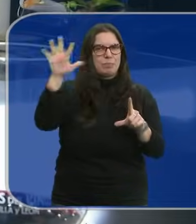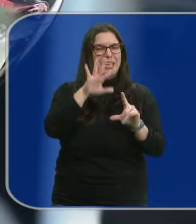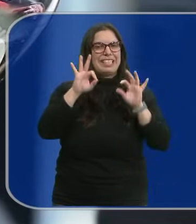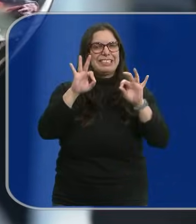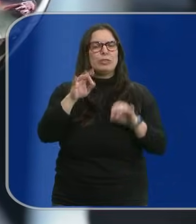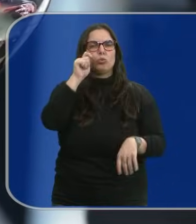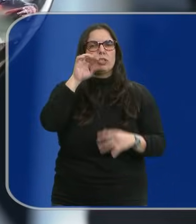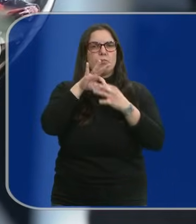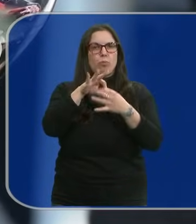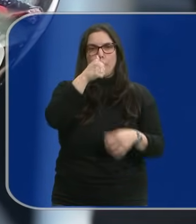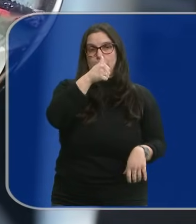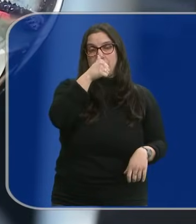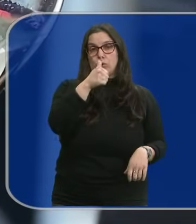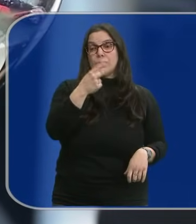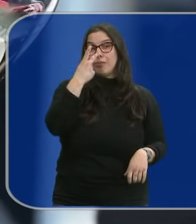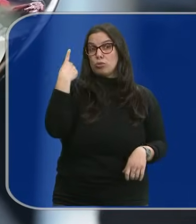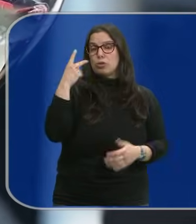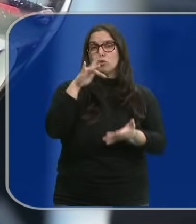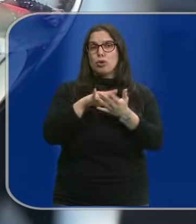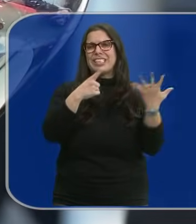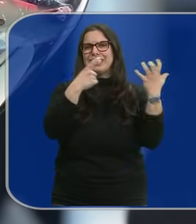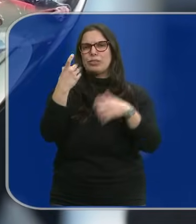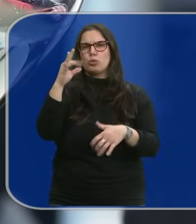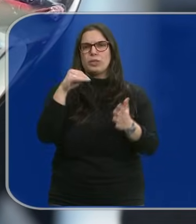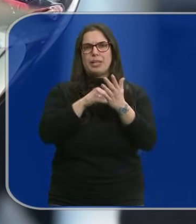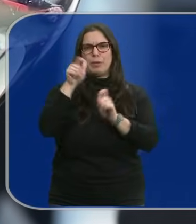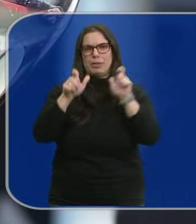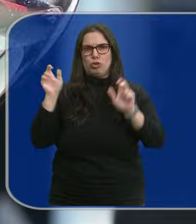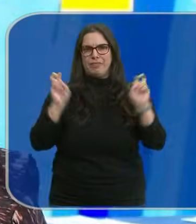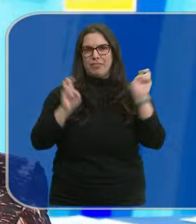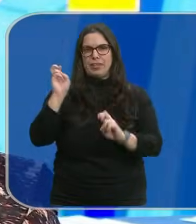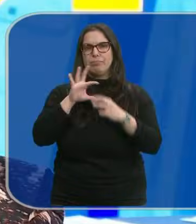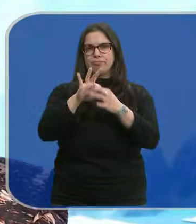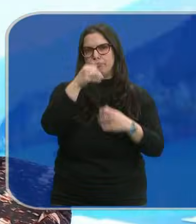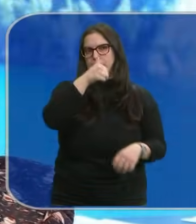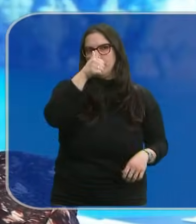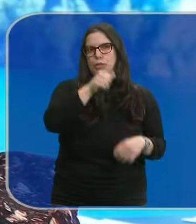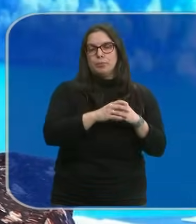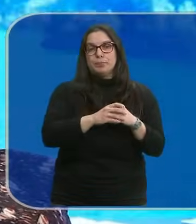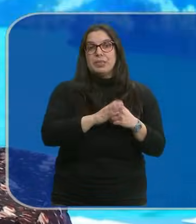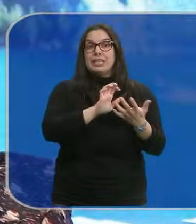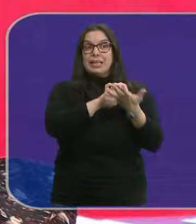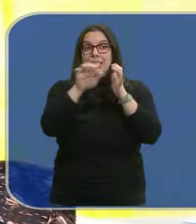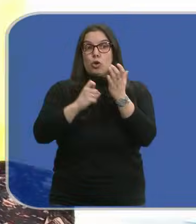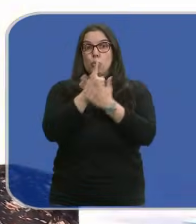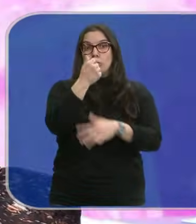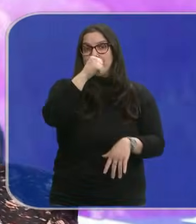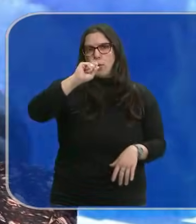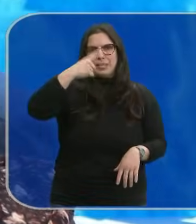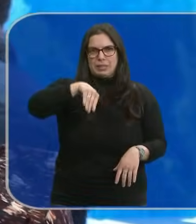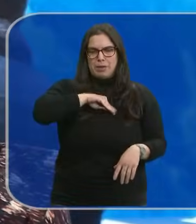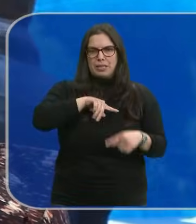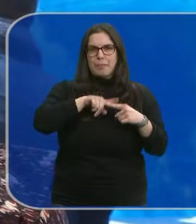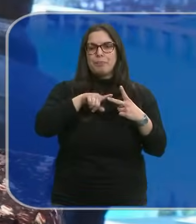de enoturismo. En 2024 recibió 650.000 visitantes. Castilla y León es la comunidad con más rutas del vino de